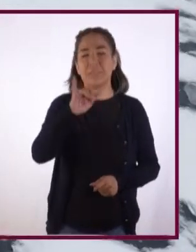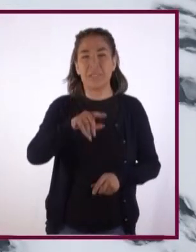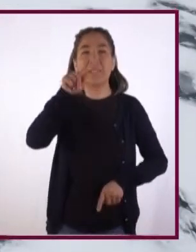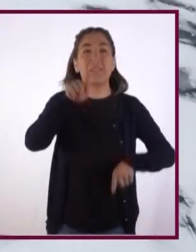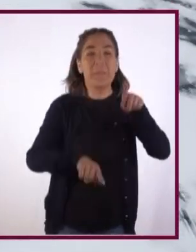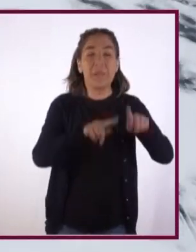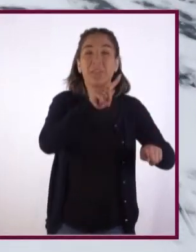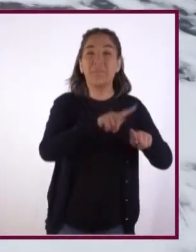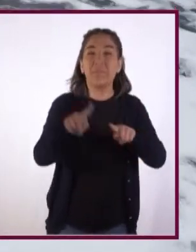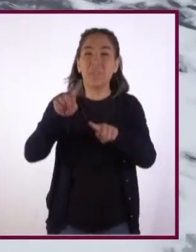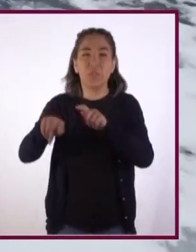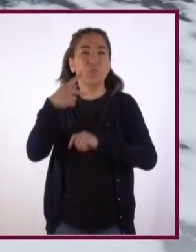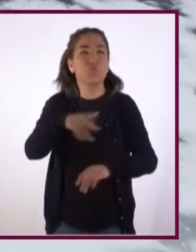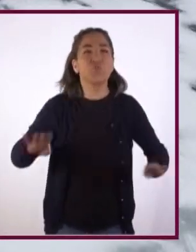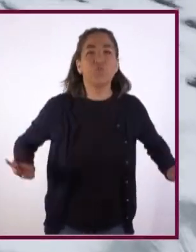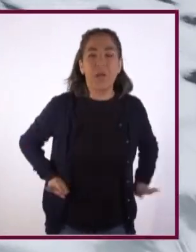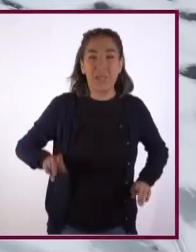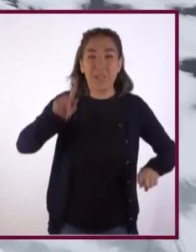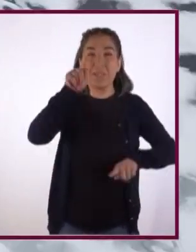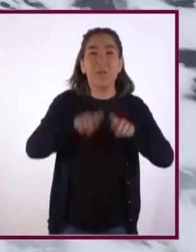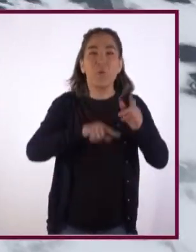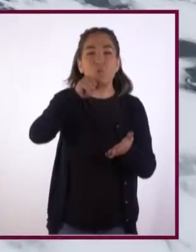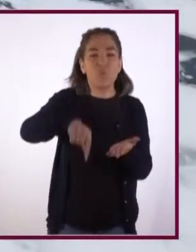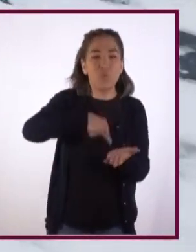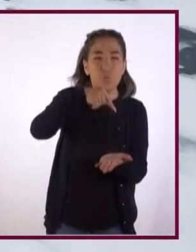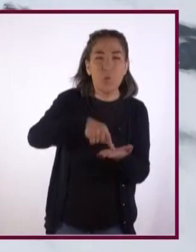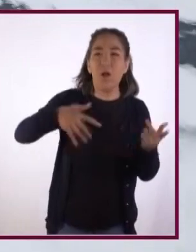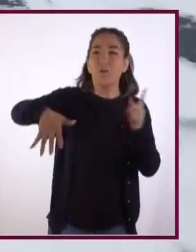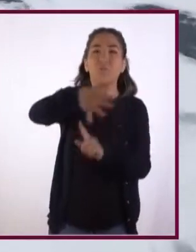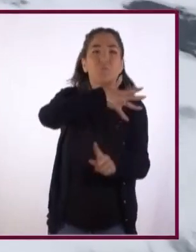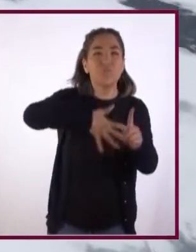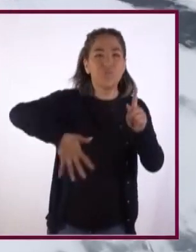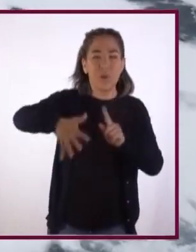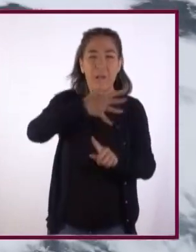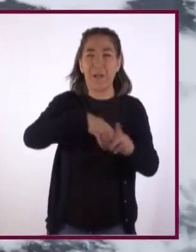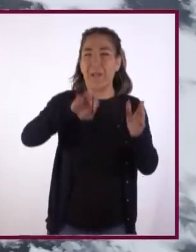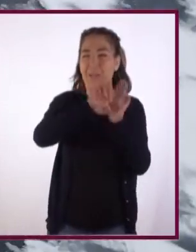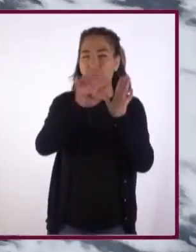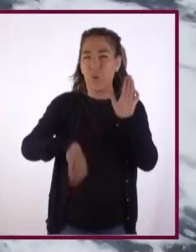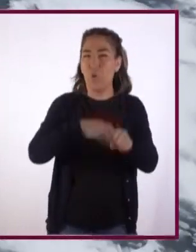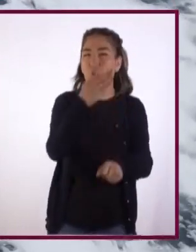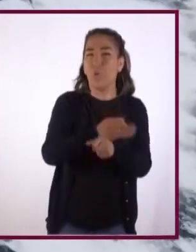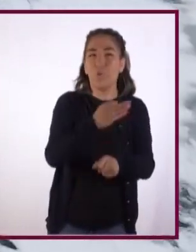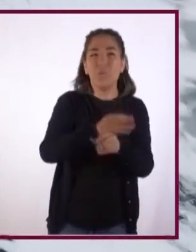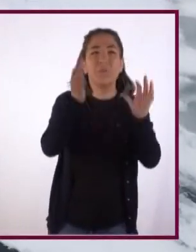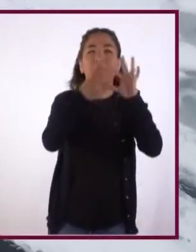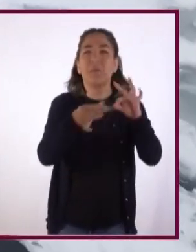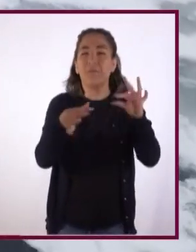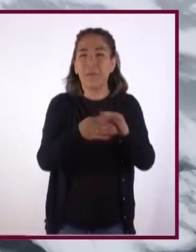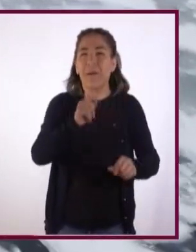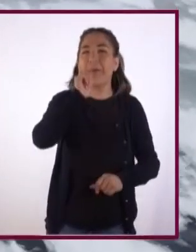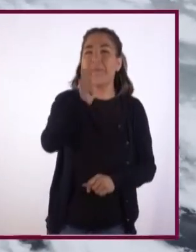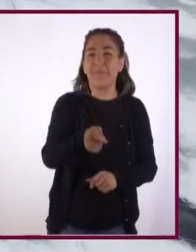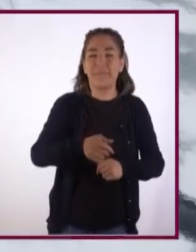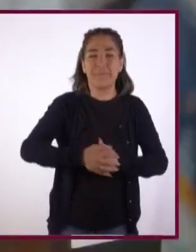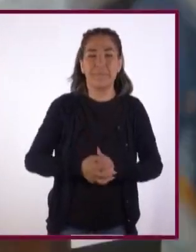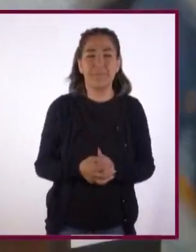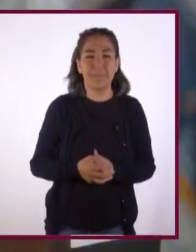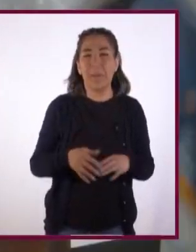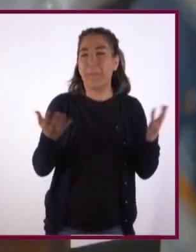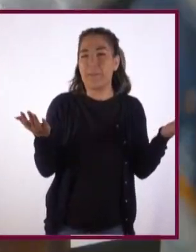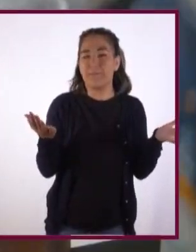materiales presentan diferentes características dependiendo las condiciones ambiente. Ahorita podemos poner ejemplos muy claros para